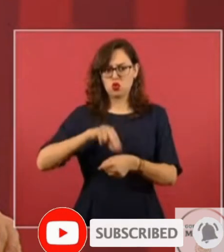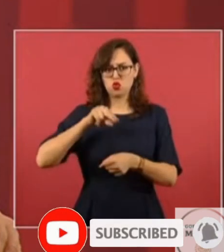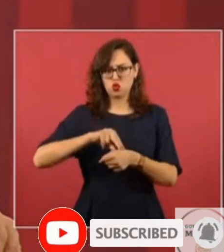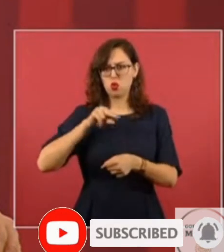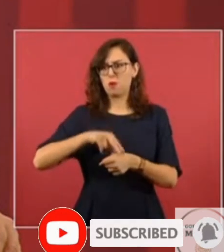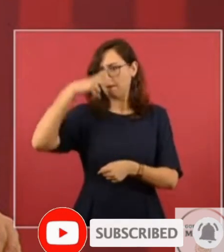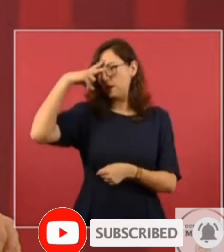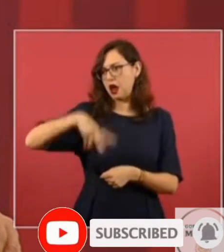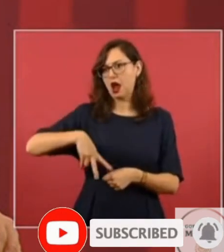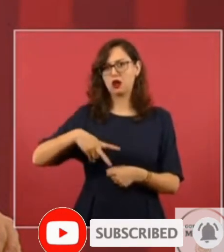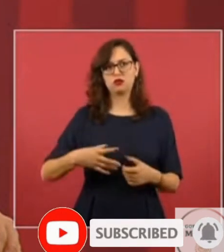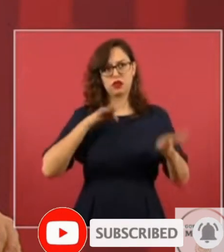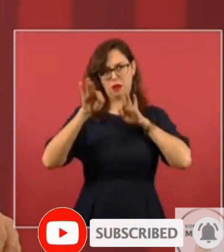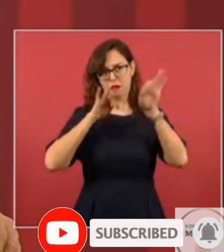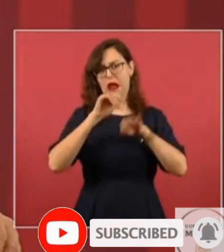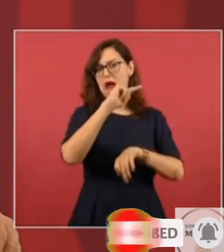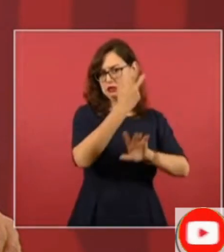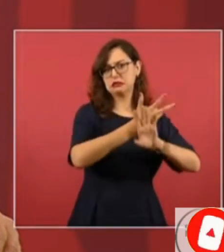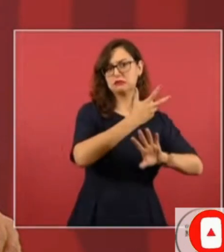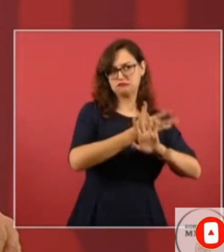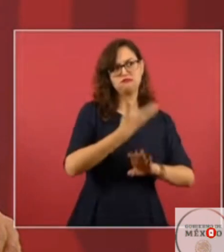Pero ¿qué tiene que ver